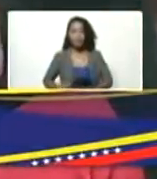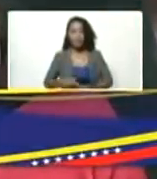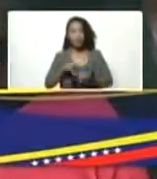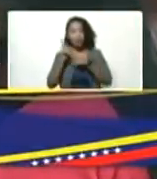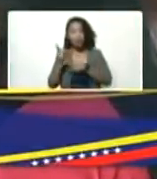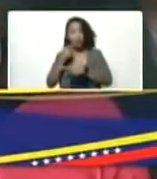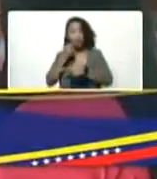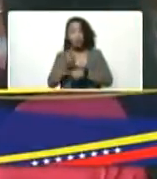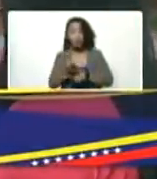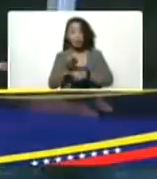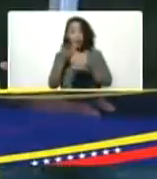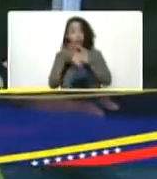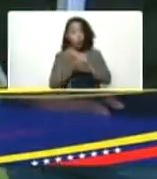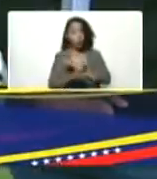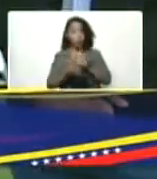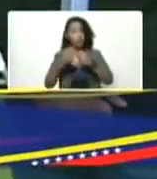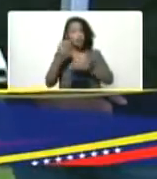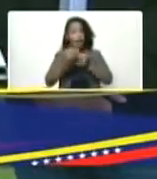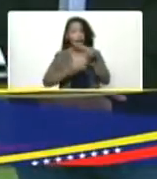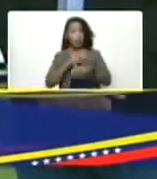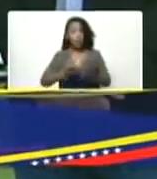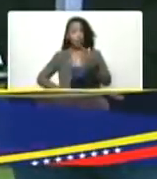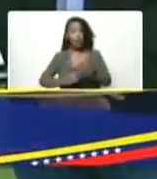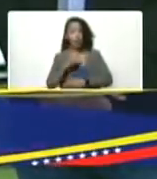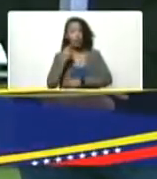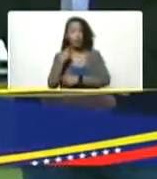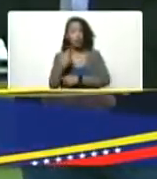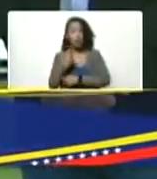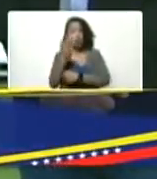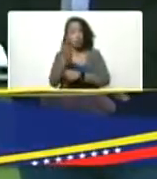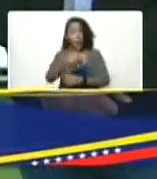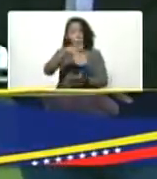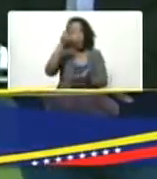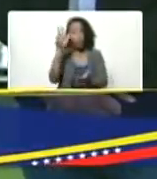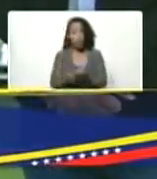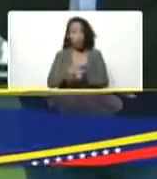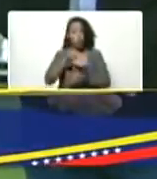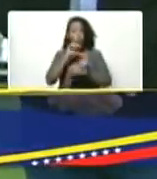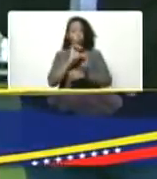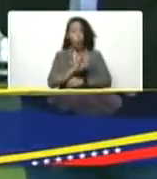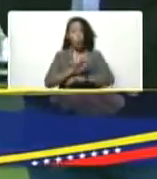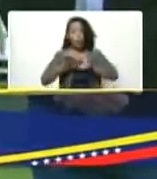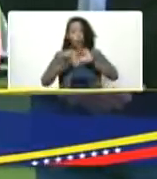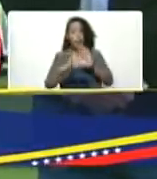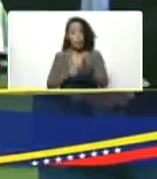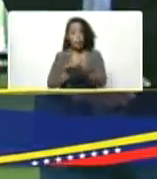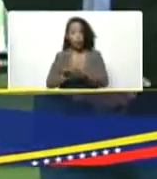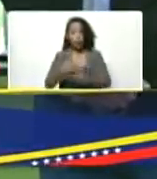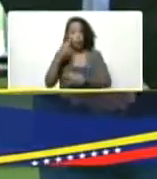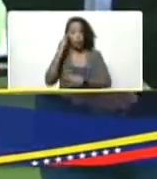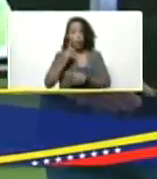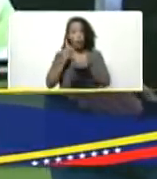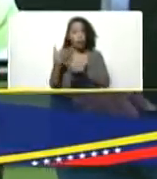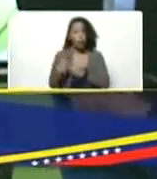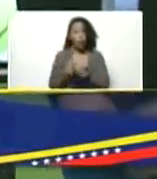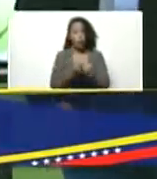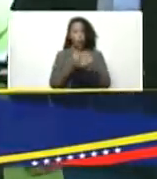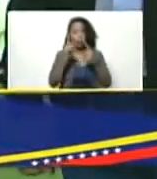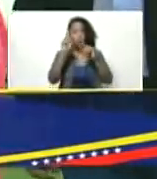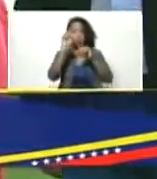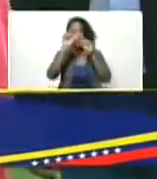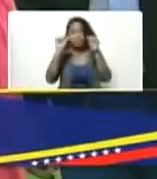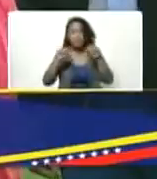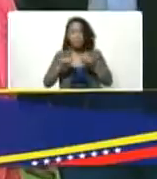que usted está diciendo, se creó el fondo de financiamiento que usted aprobó, 46 millones de bolívares. Y eso va acompañado con un sistema